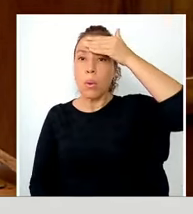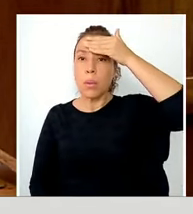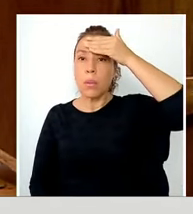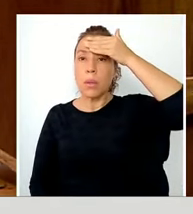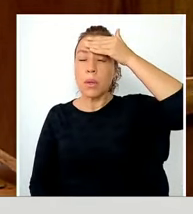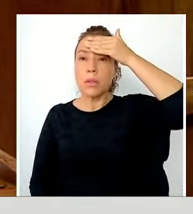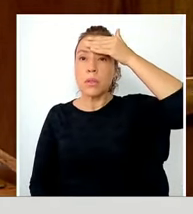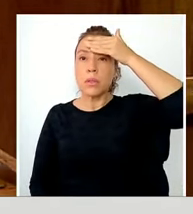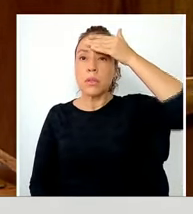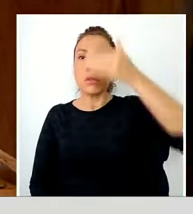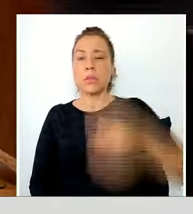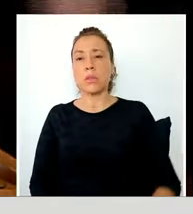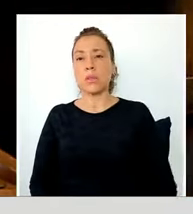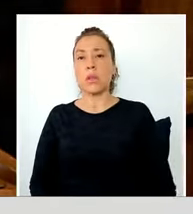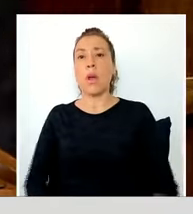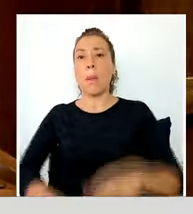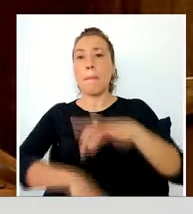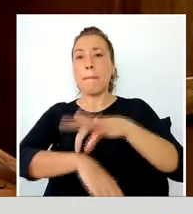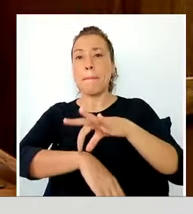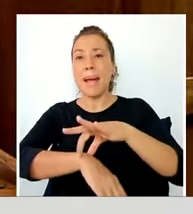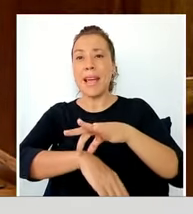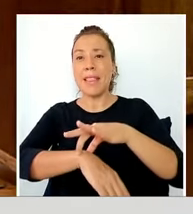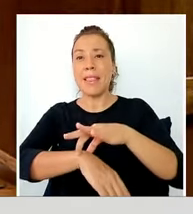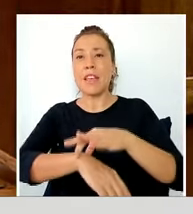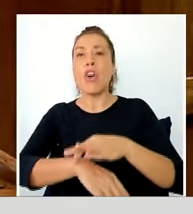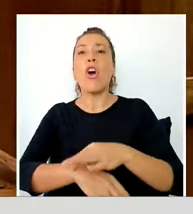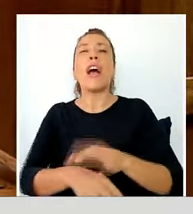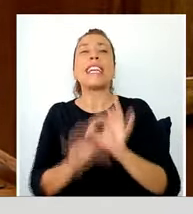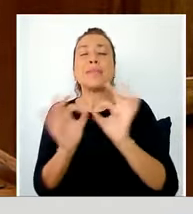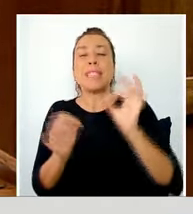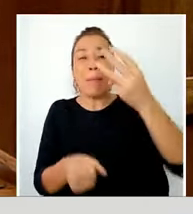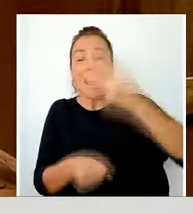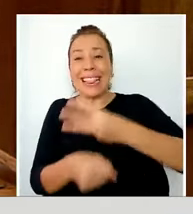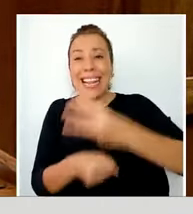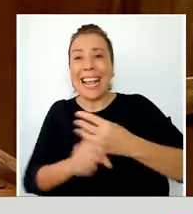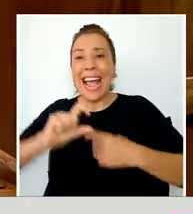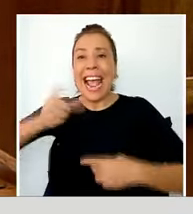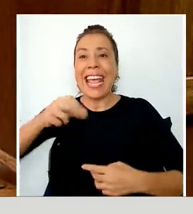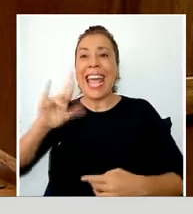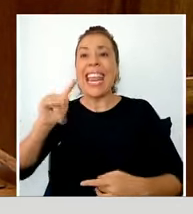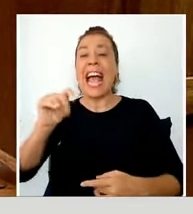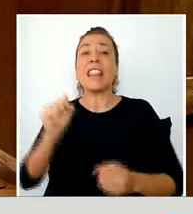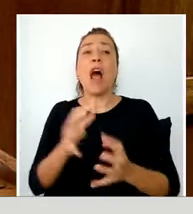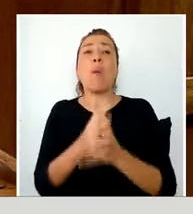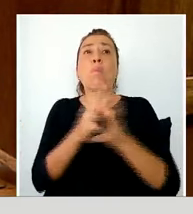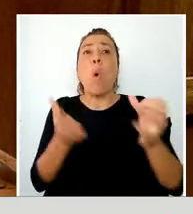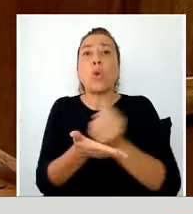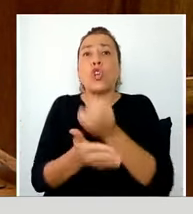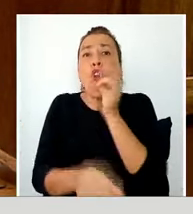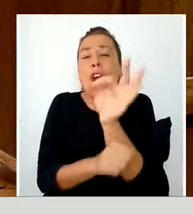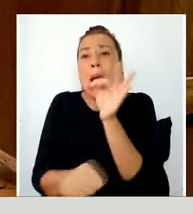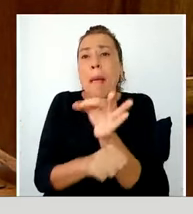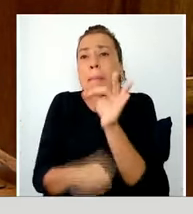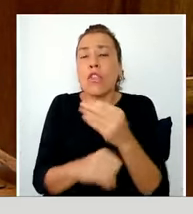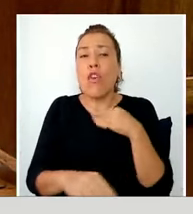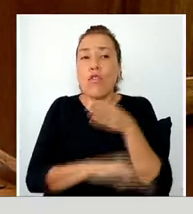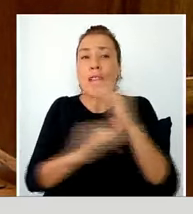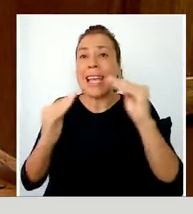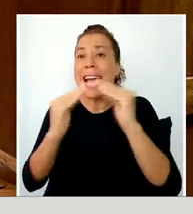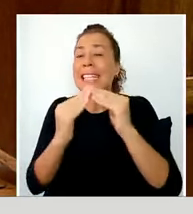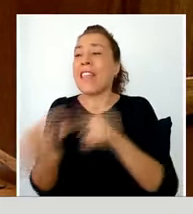los médicos denominados geriatra sobre medican a los ancianos estuvo en la casa de una familia